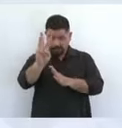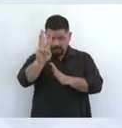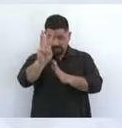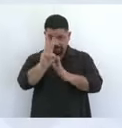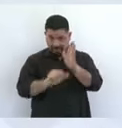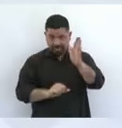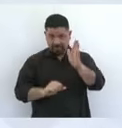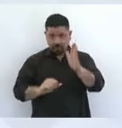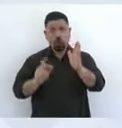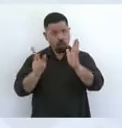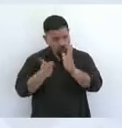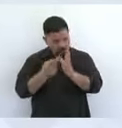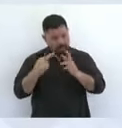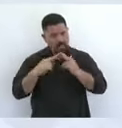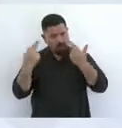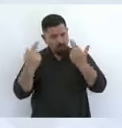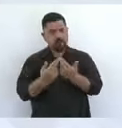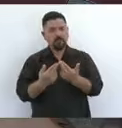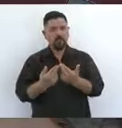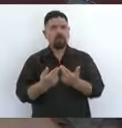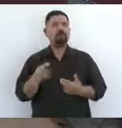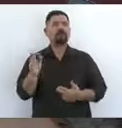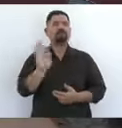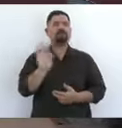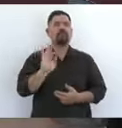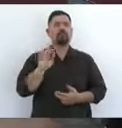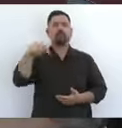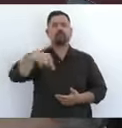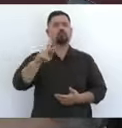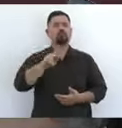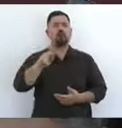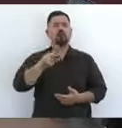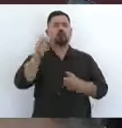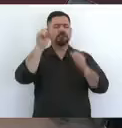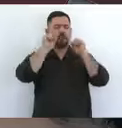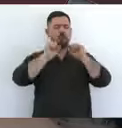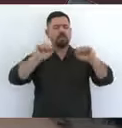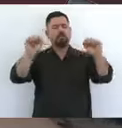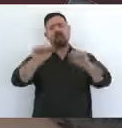encontrar. A lo mejor ya no es Aguaripa,